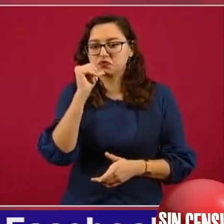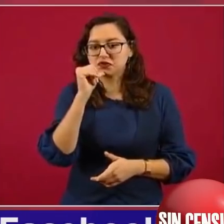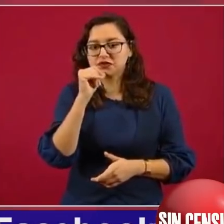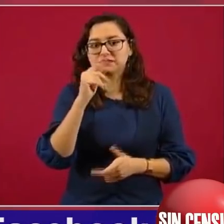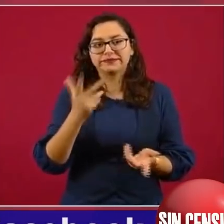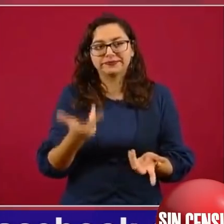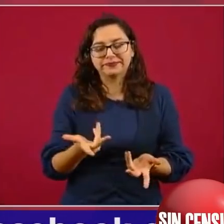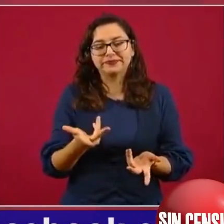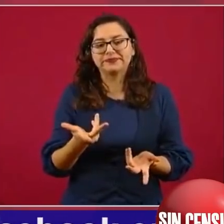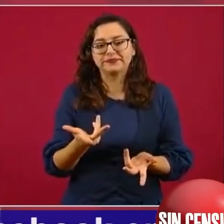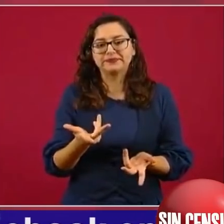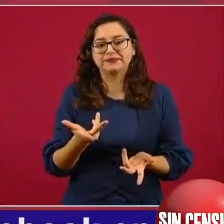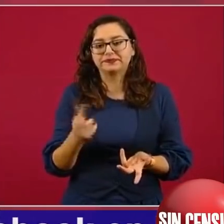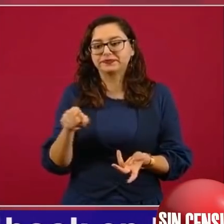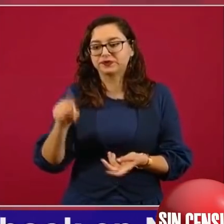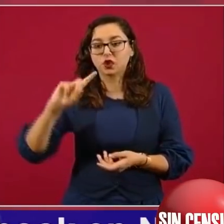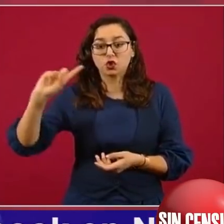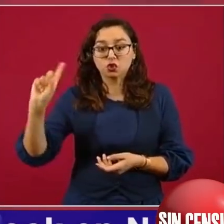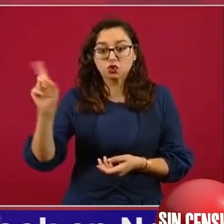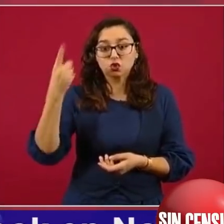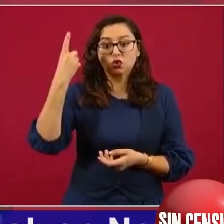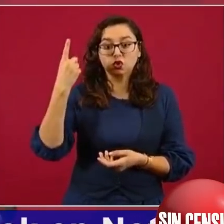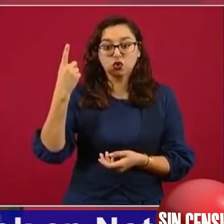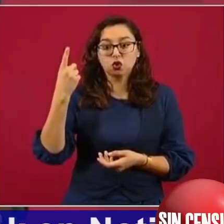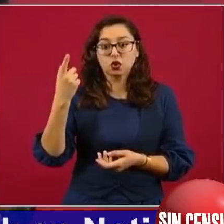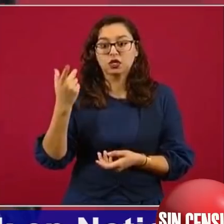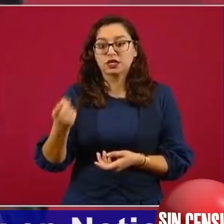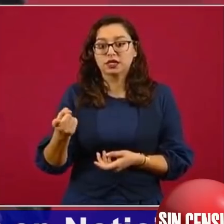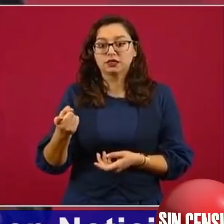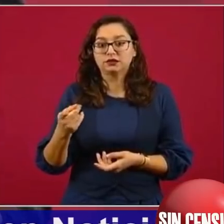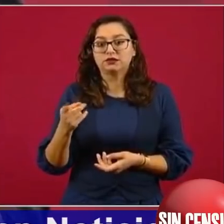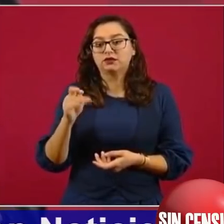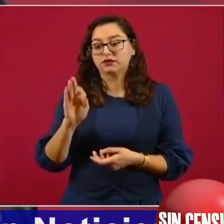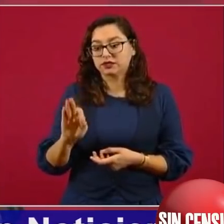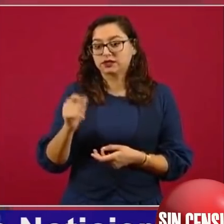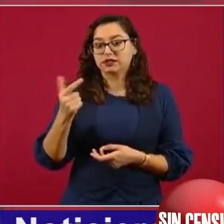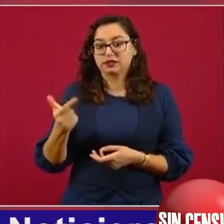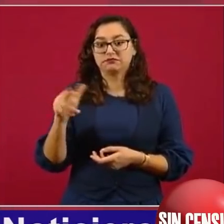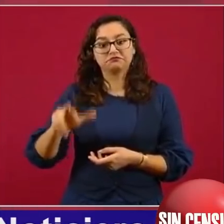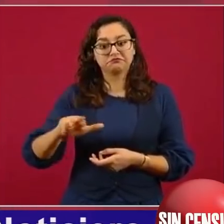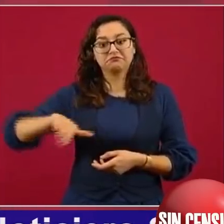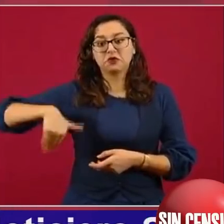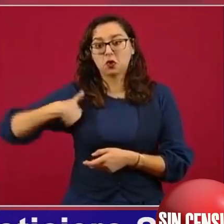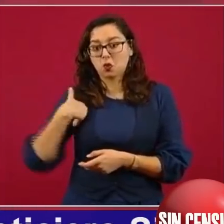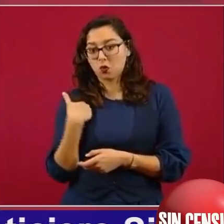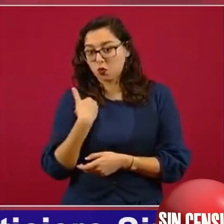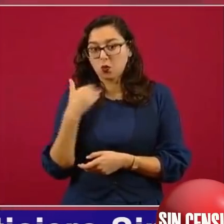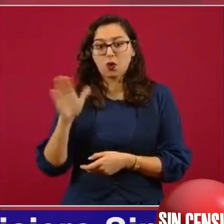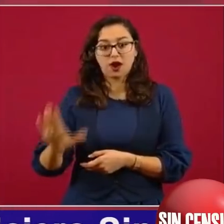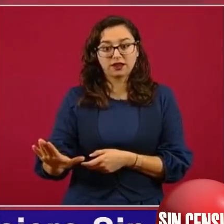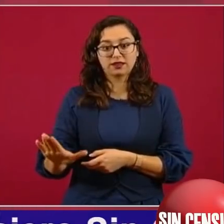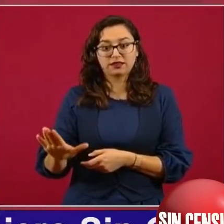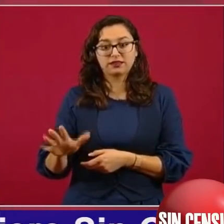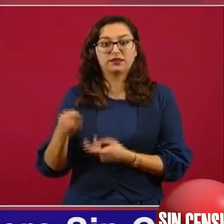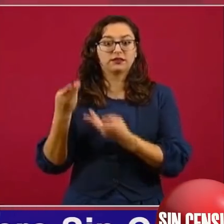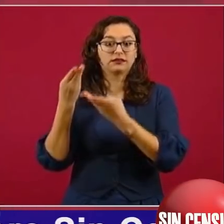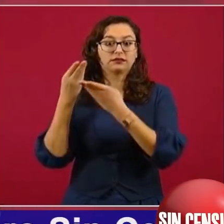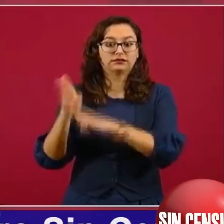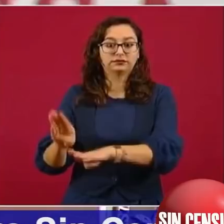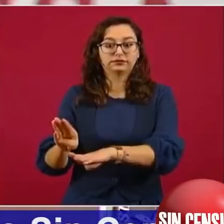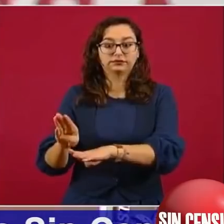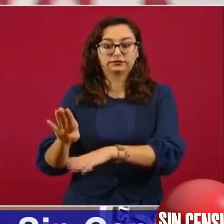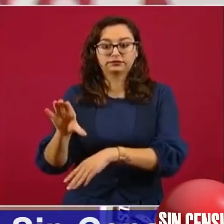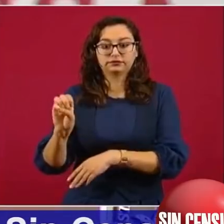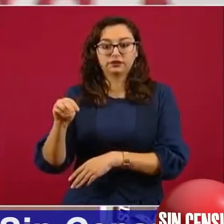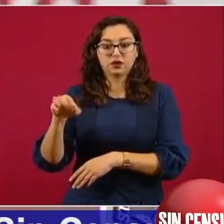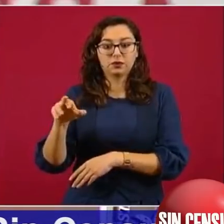Entonces, esos dólares los tiene la Fiscalía en el Banco de